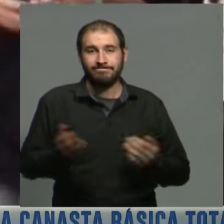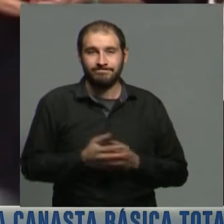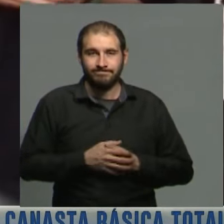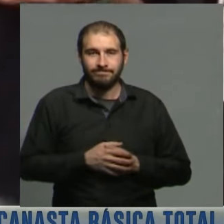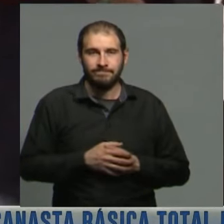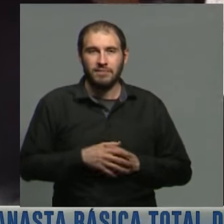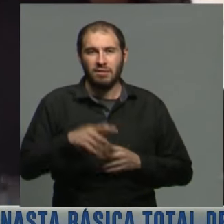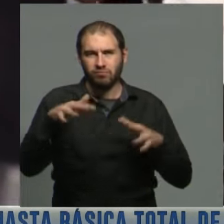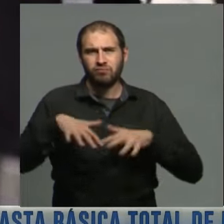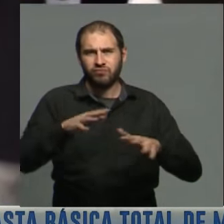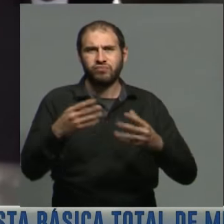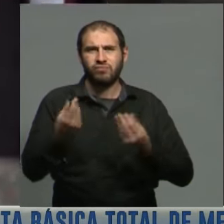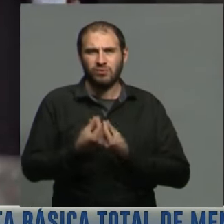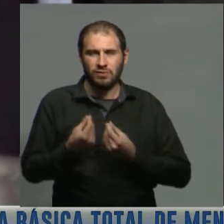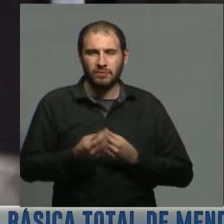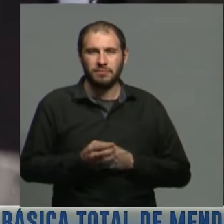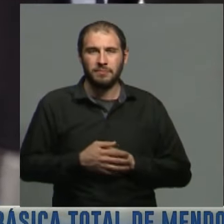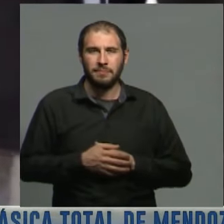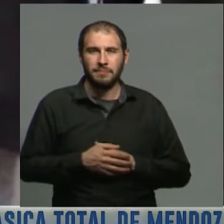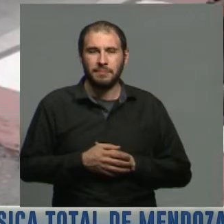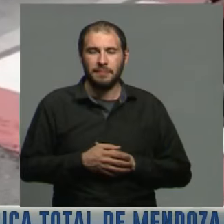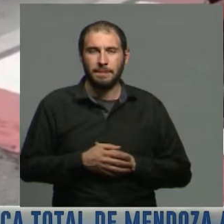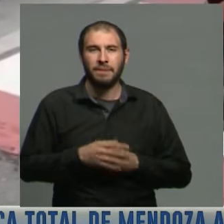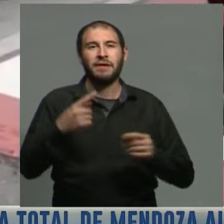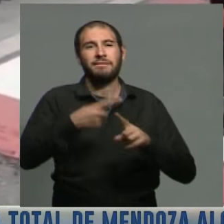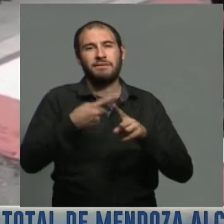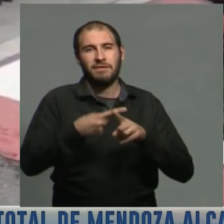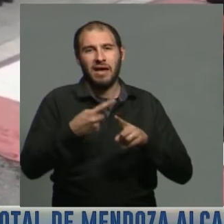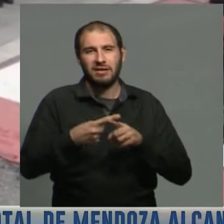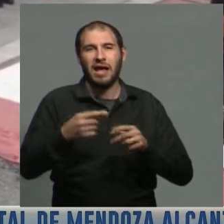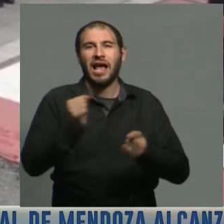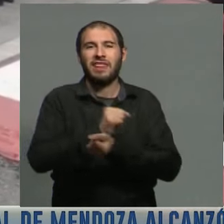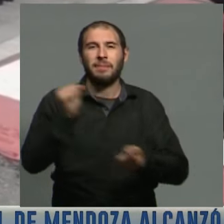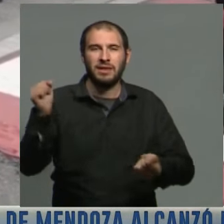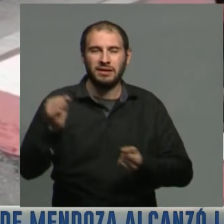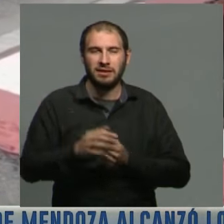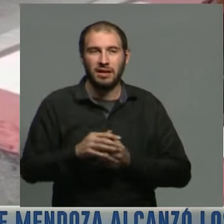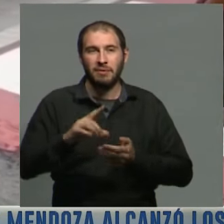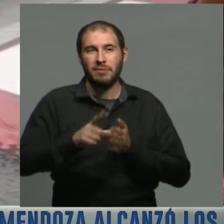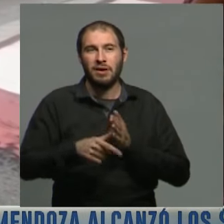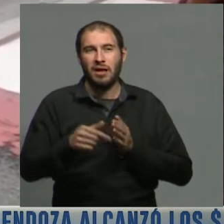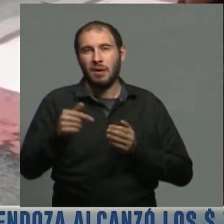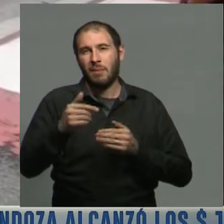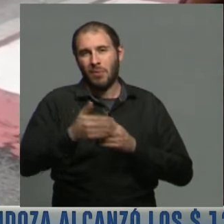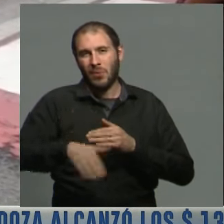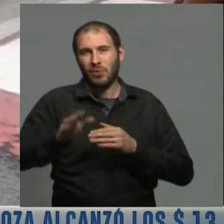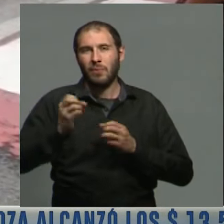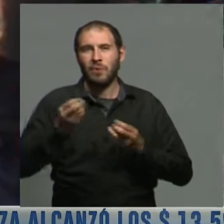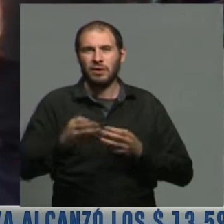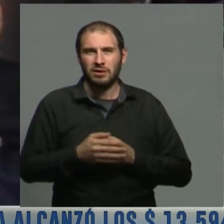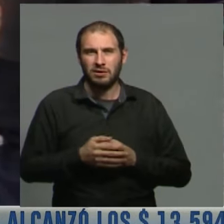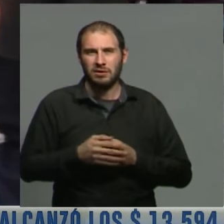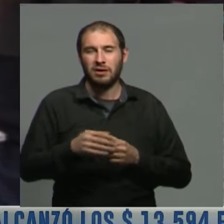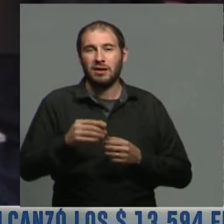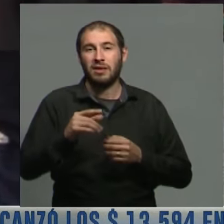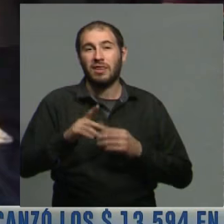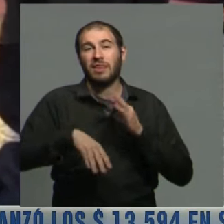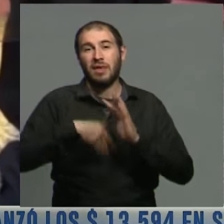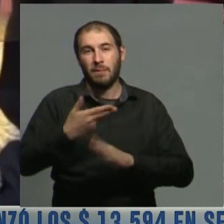pues una gran movilización allí, festejando pues una independencia que ha durado más bien poco, porque a escasas